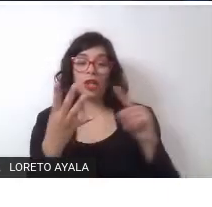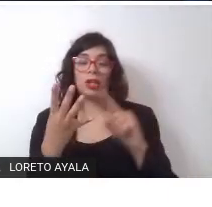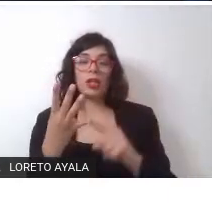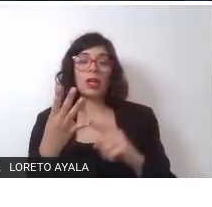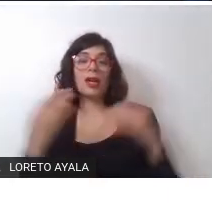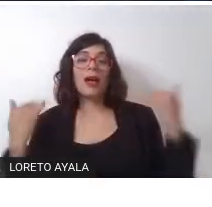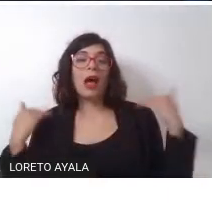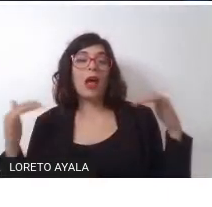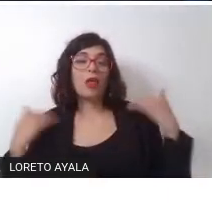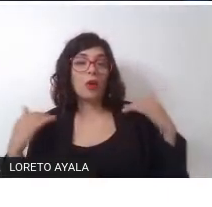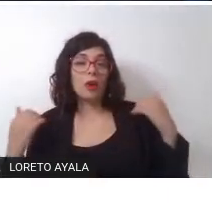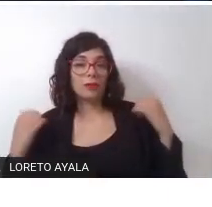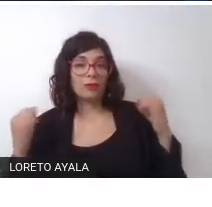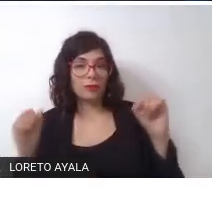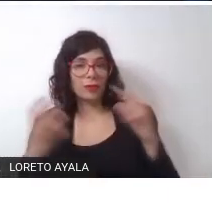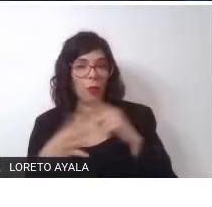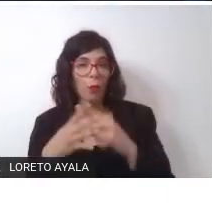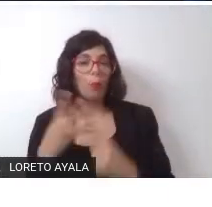educación física.